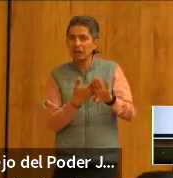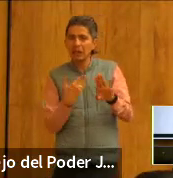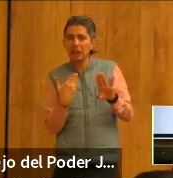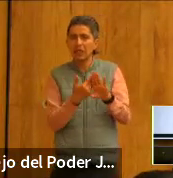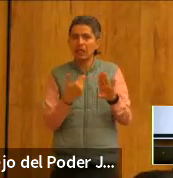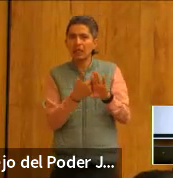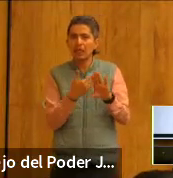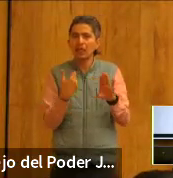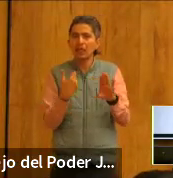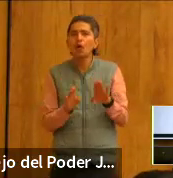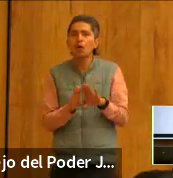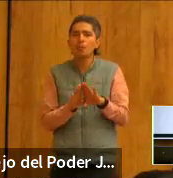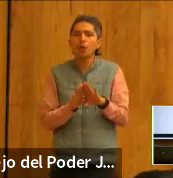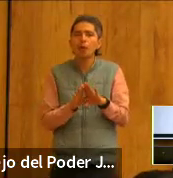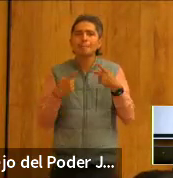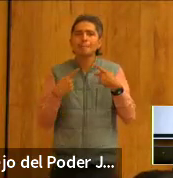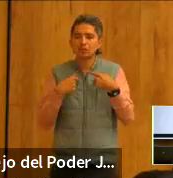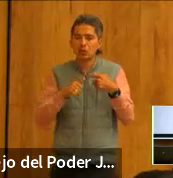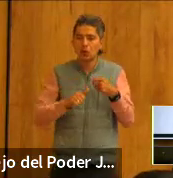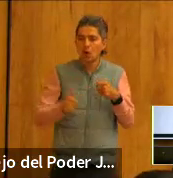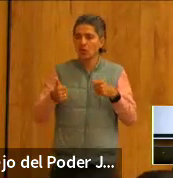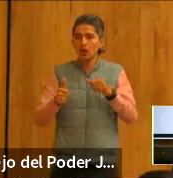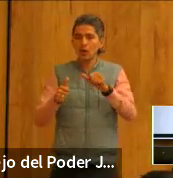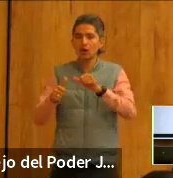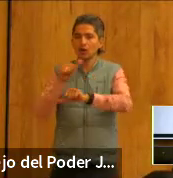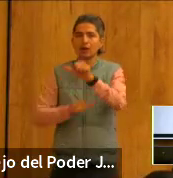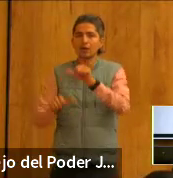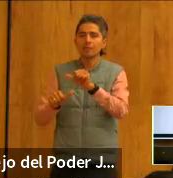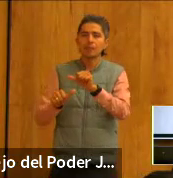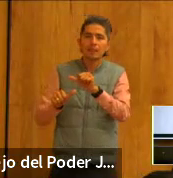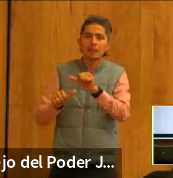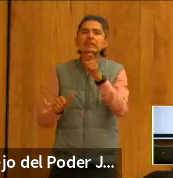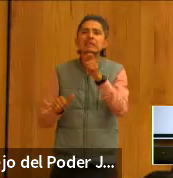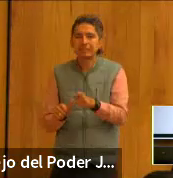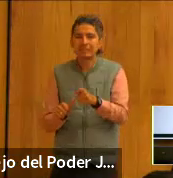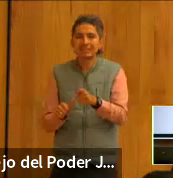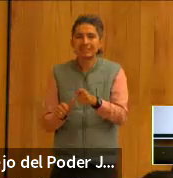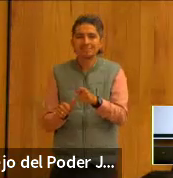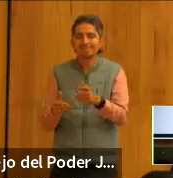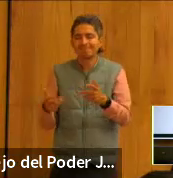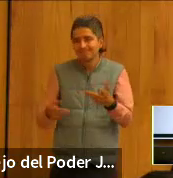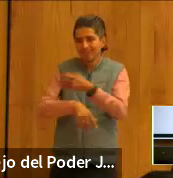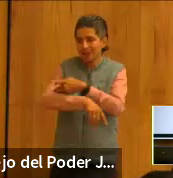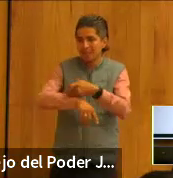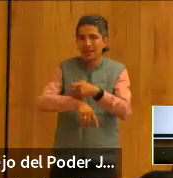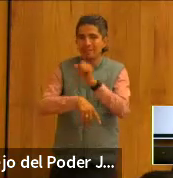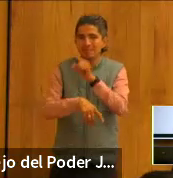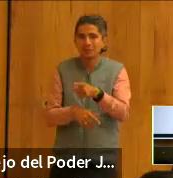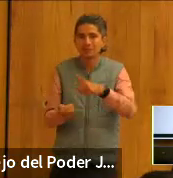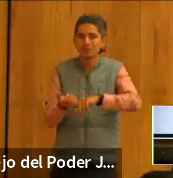a través de alguna persona sustituta, que son regularmente sus seres queridos.